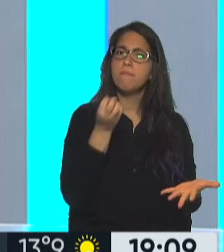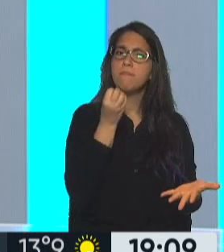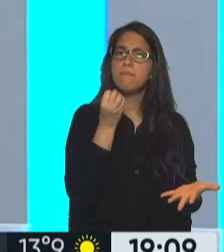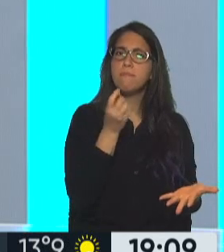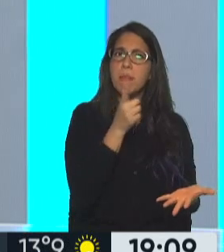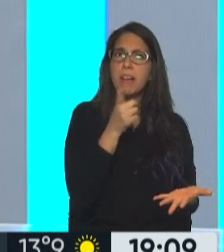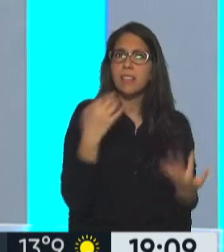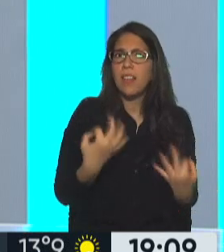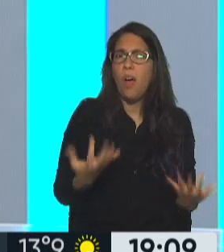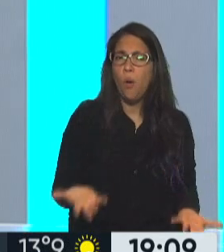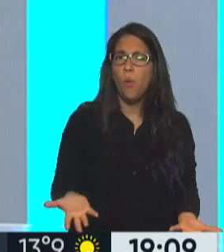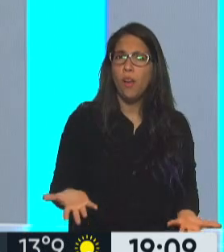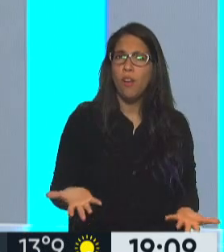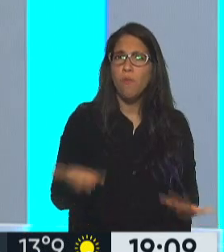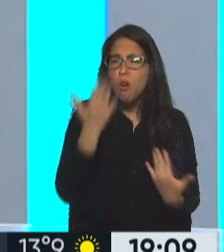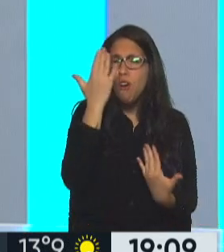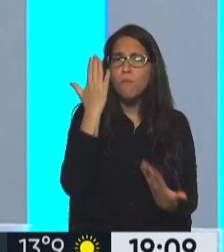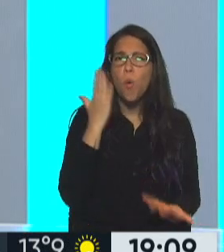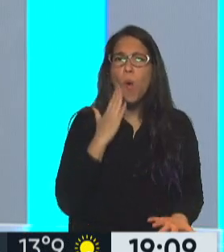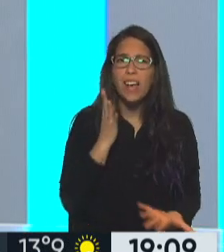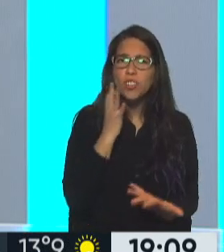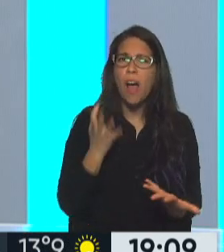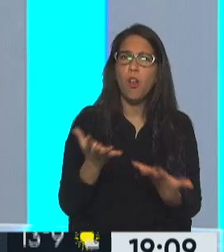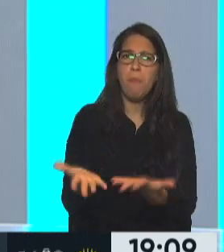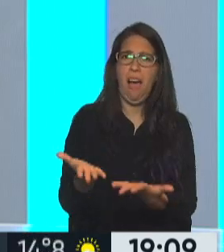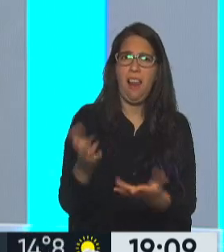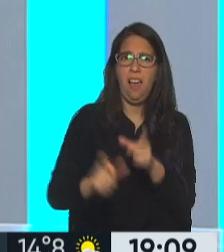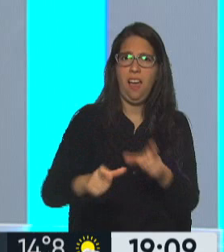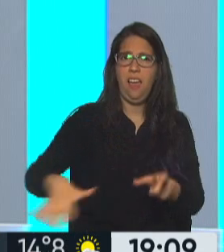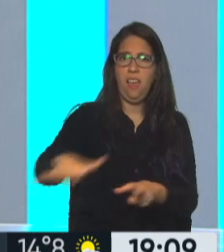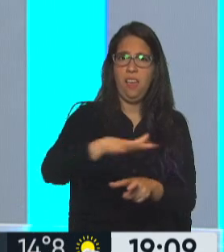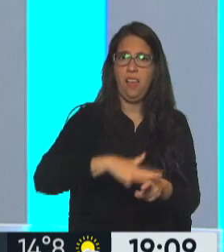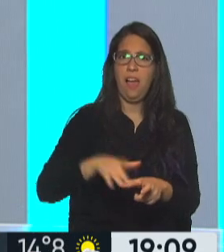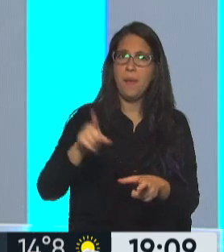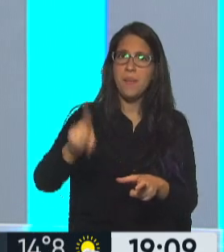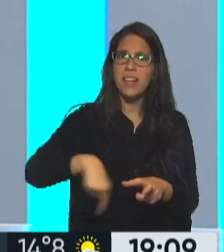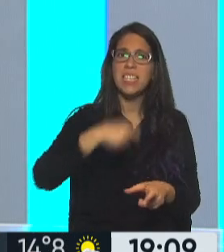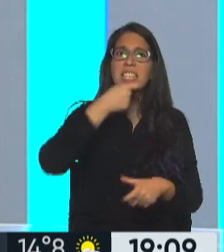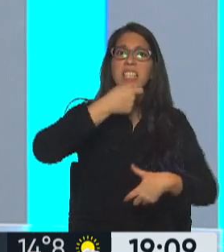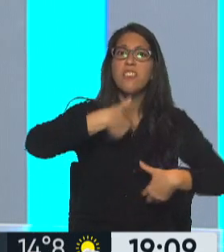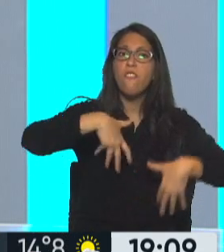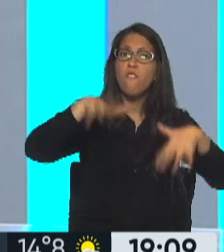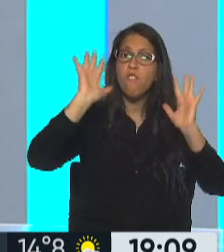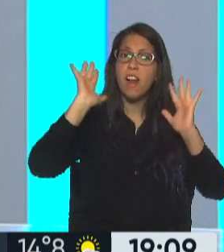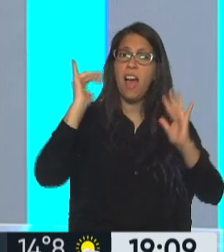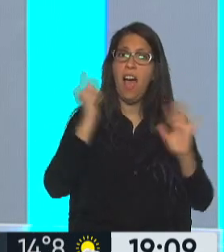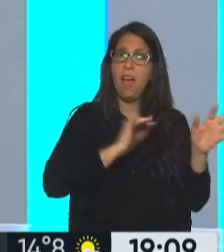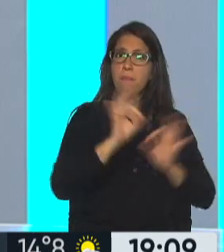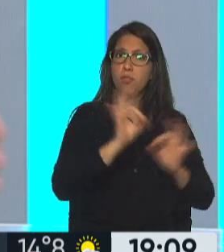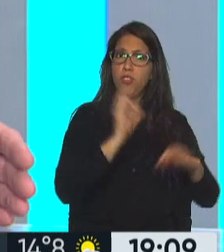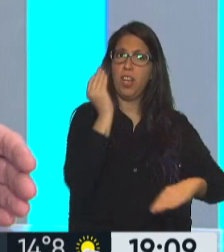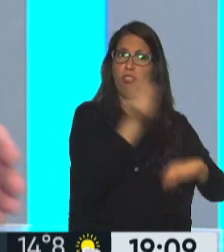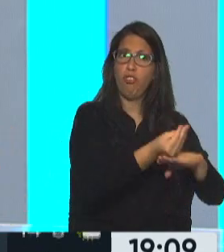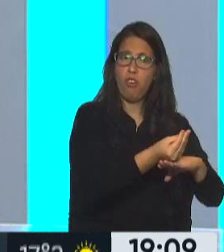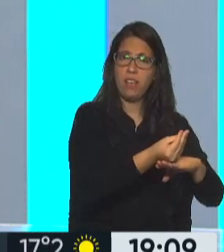con los jubilados O sea yo creo que eso marca el camino de Qué pasaría si tenemos un proyecto en el gobierno